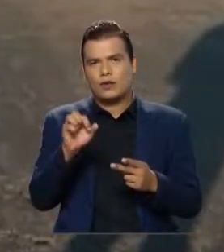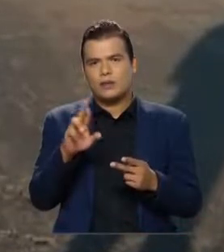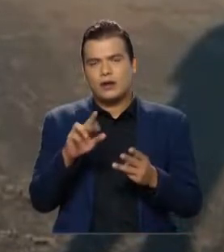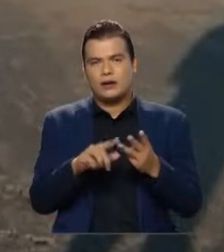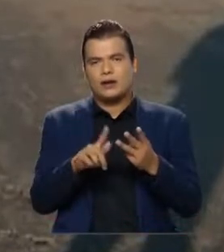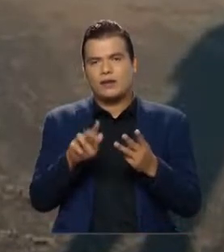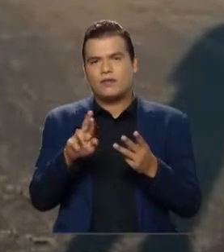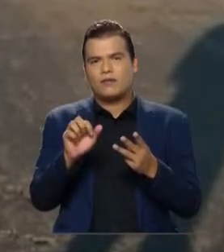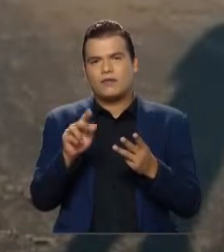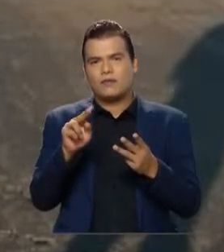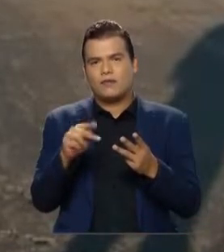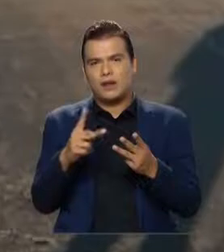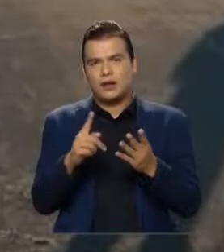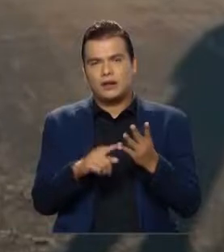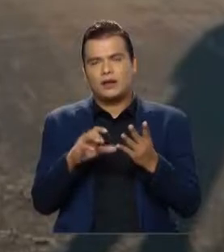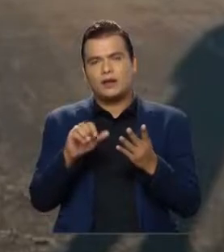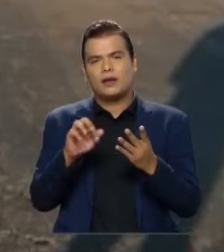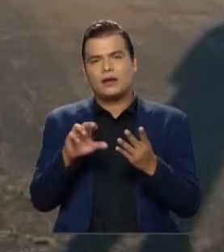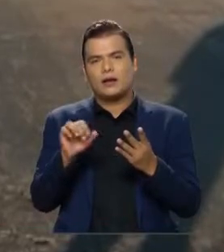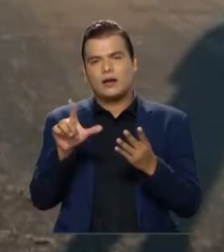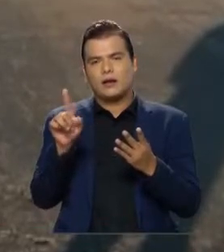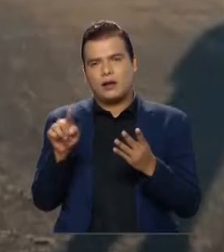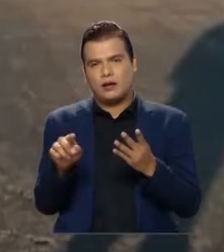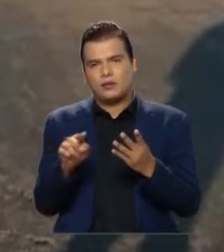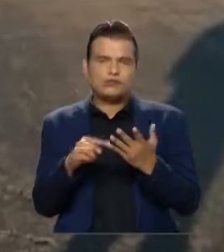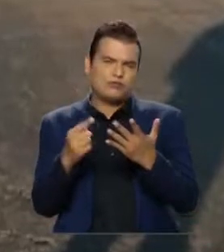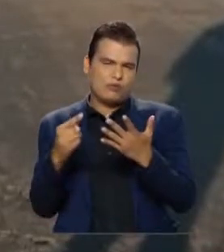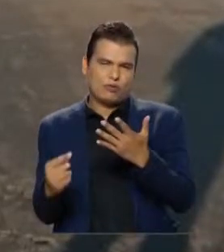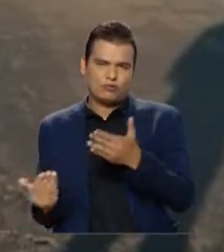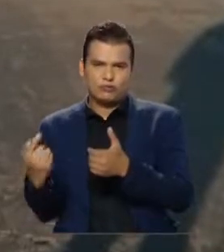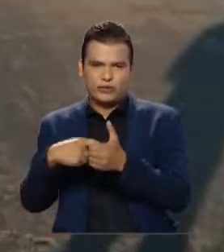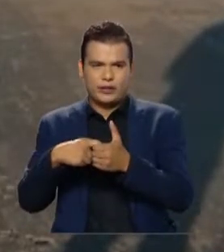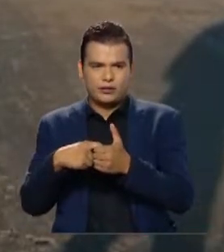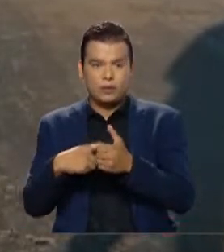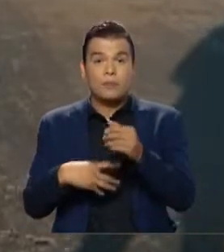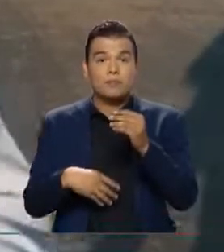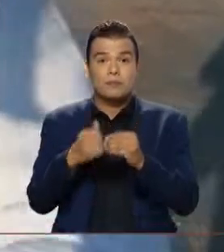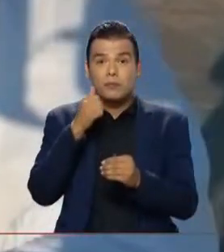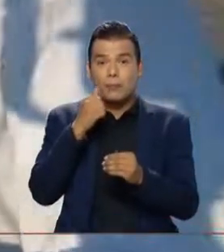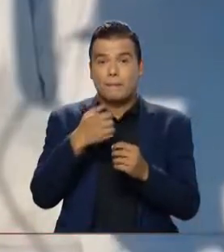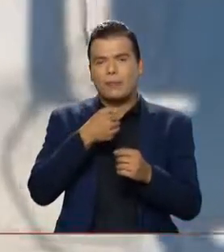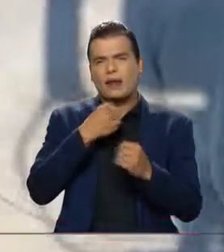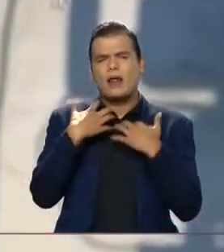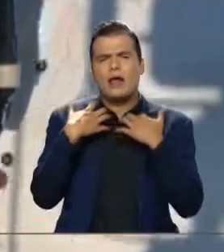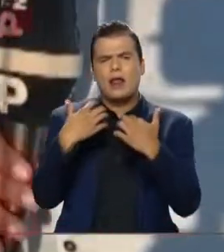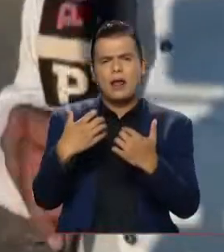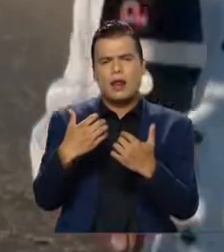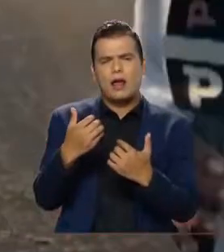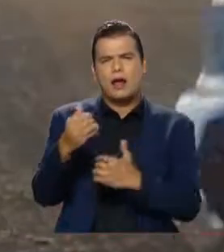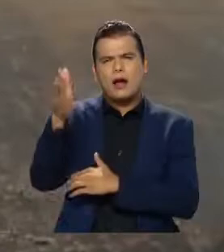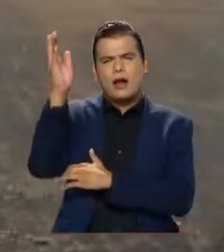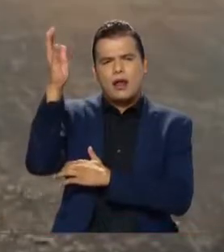última práctica de mañana, que tendrá acceso a los medios de comunicación y conferencia de prensa en este estadio que ustedes ven a